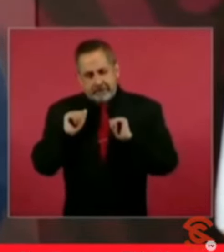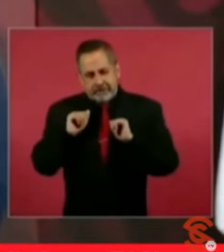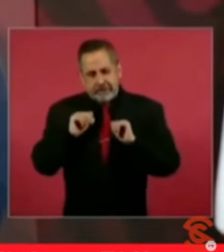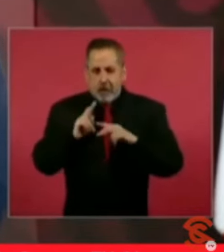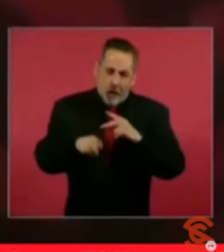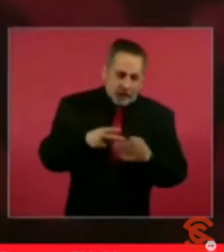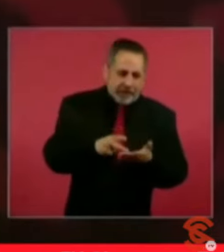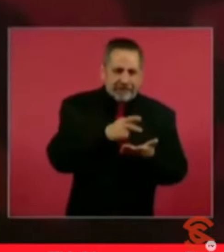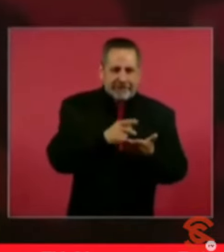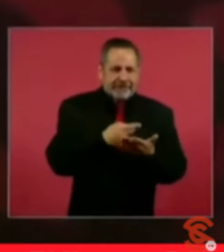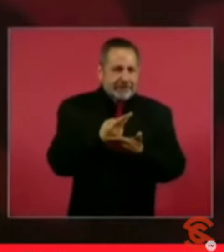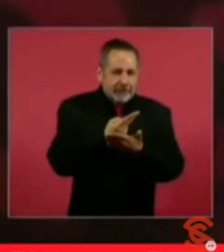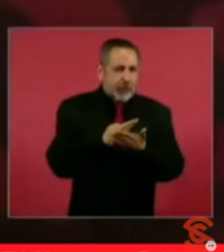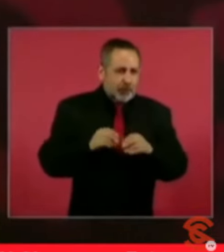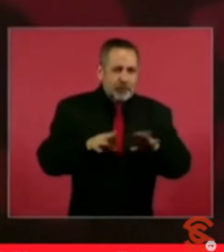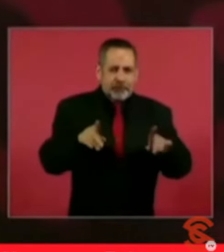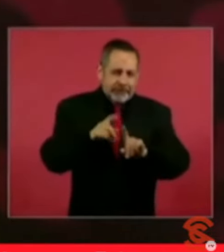todavía